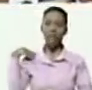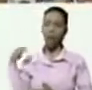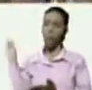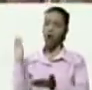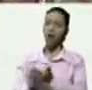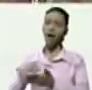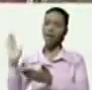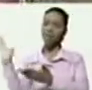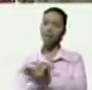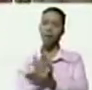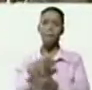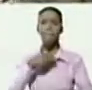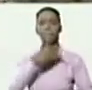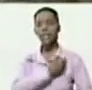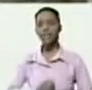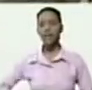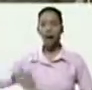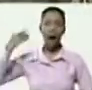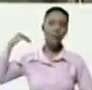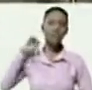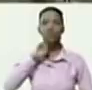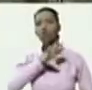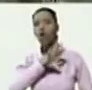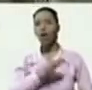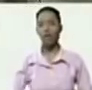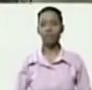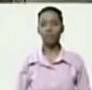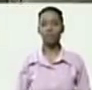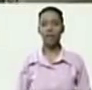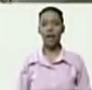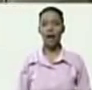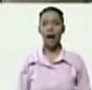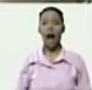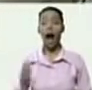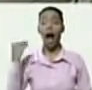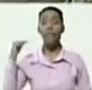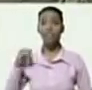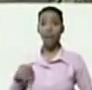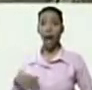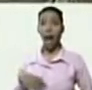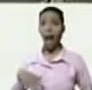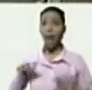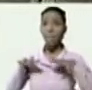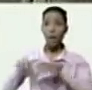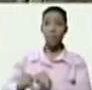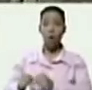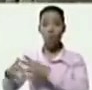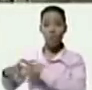quitaban presidentes. Era el imperialismo norteamericano quien